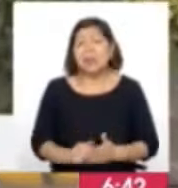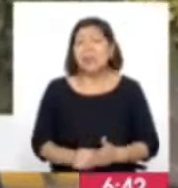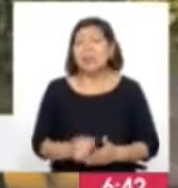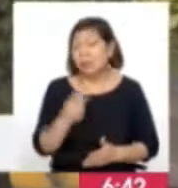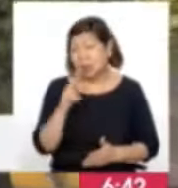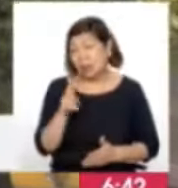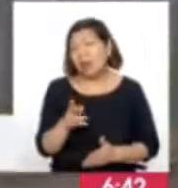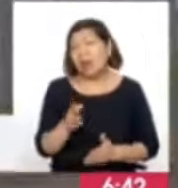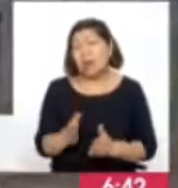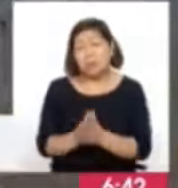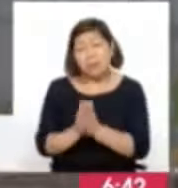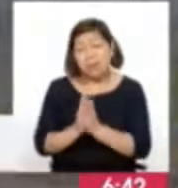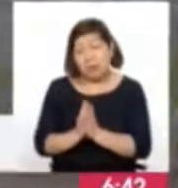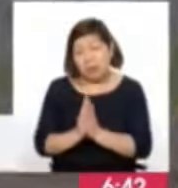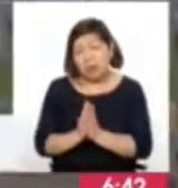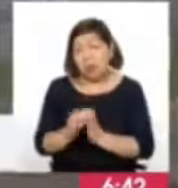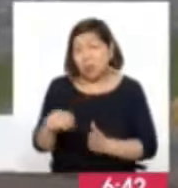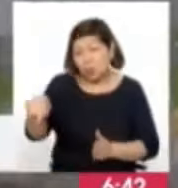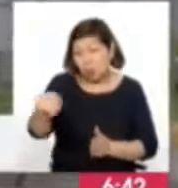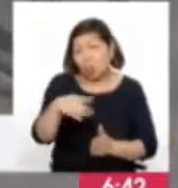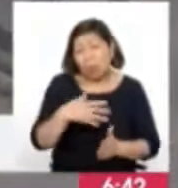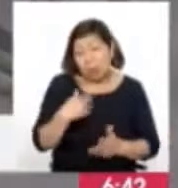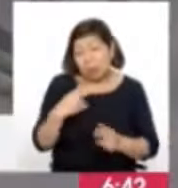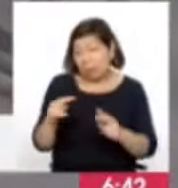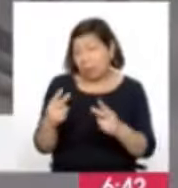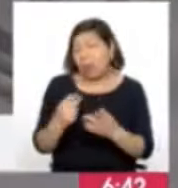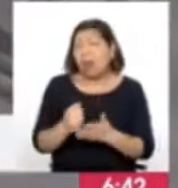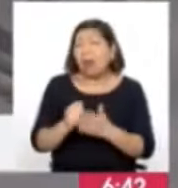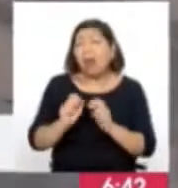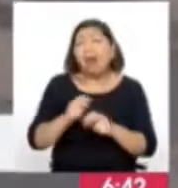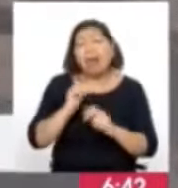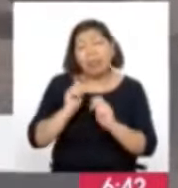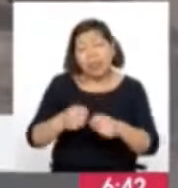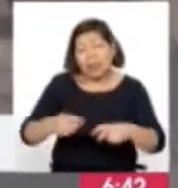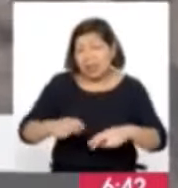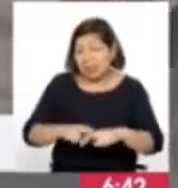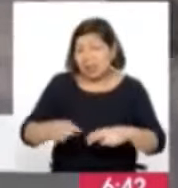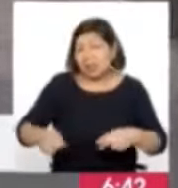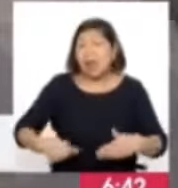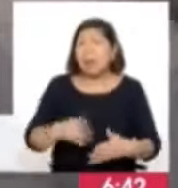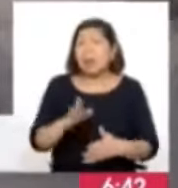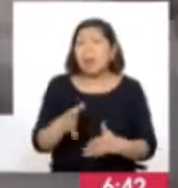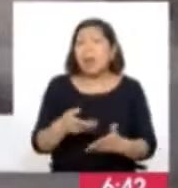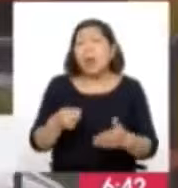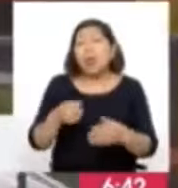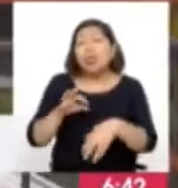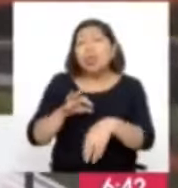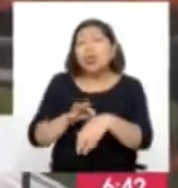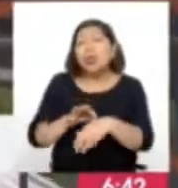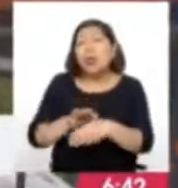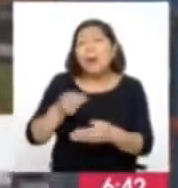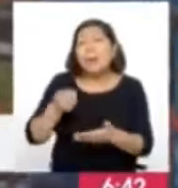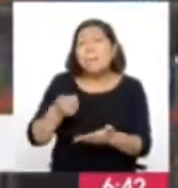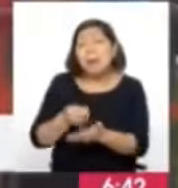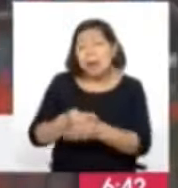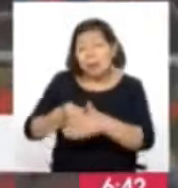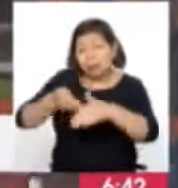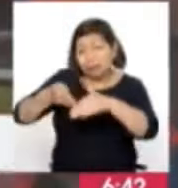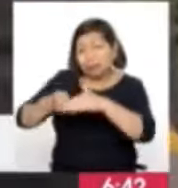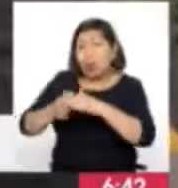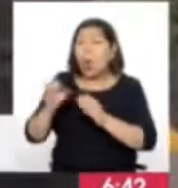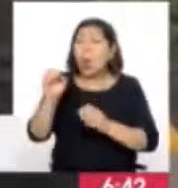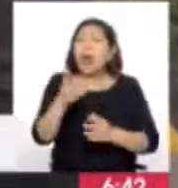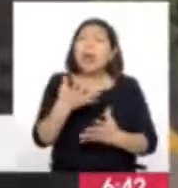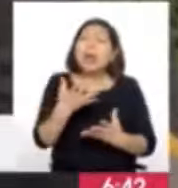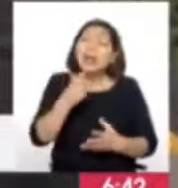está viendo este informe y está en posibilidades de donarle una silla de ruedas, colaborar para su resonancia magnética u ofrecerle un trabajo